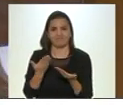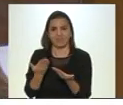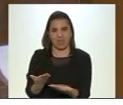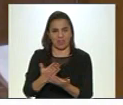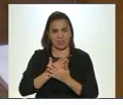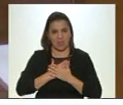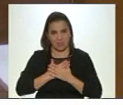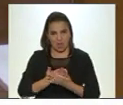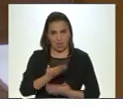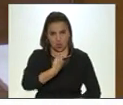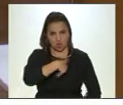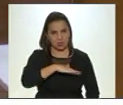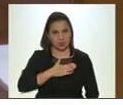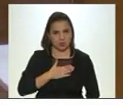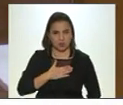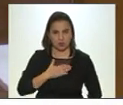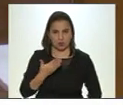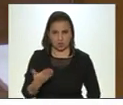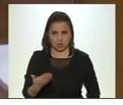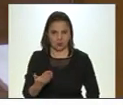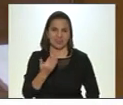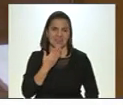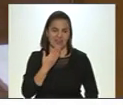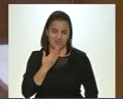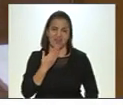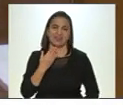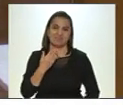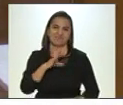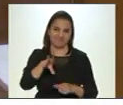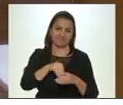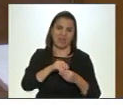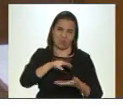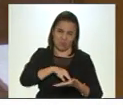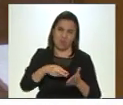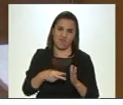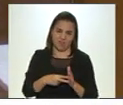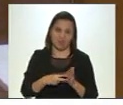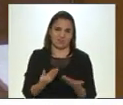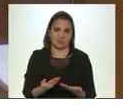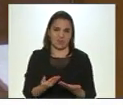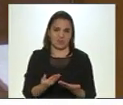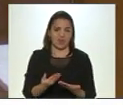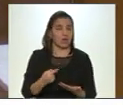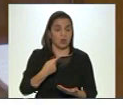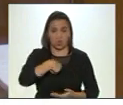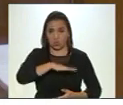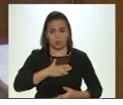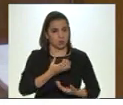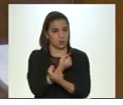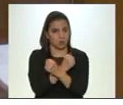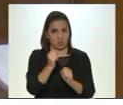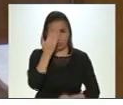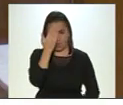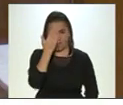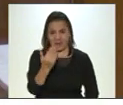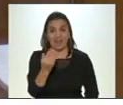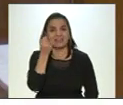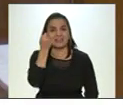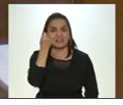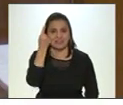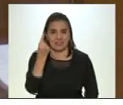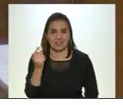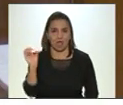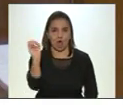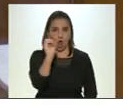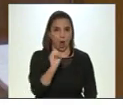somos cómplices, somos parte de la crisis, porque no hemos sido capaces de enfrentar y de interpretar la